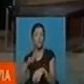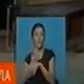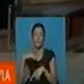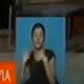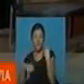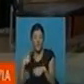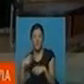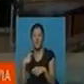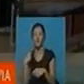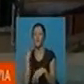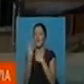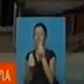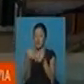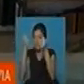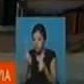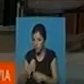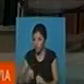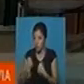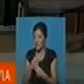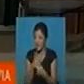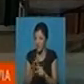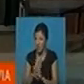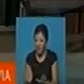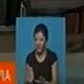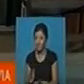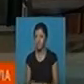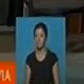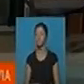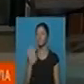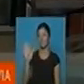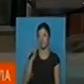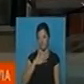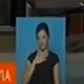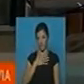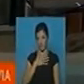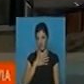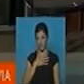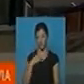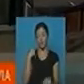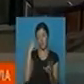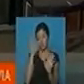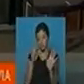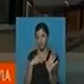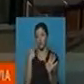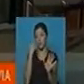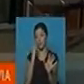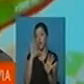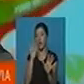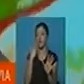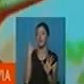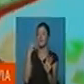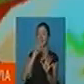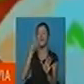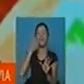estos 11 años. Yo creo que en este punto hay más que yo creo, digo algo que suele decir García